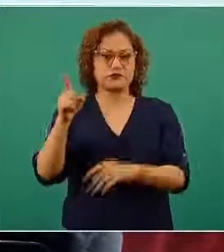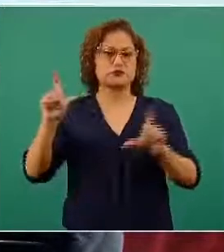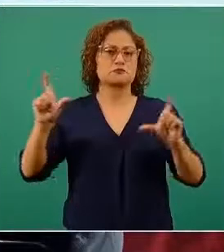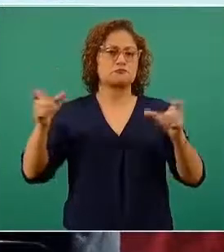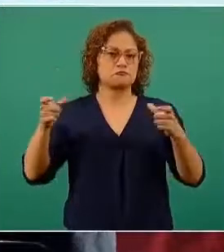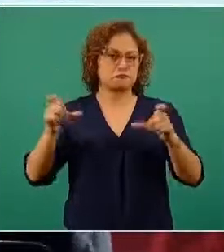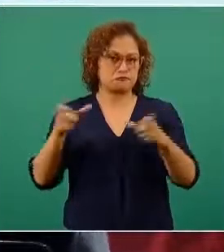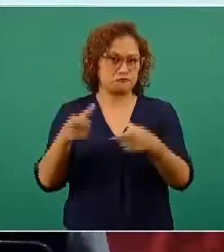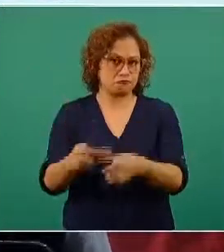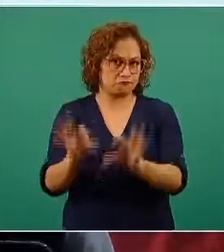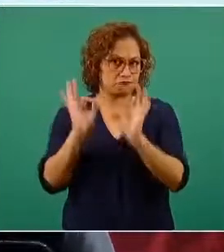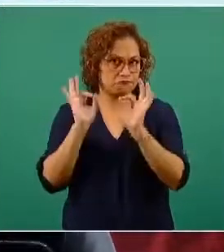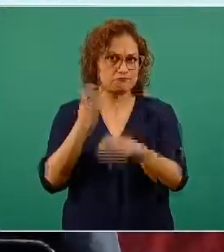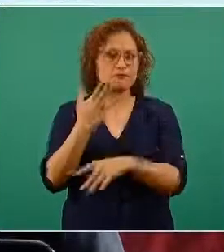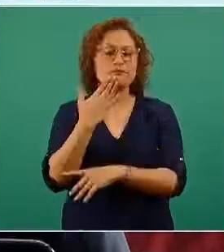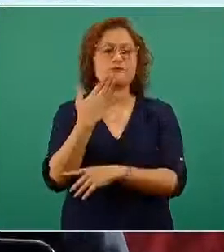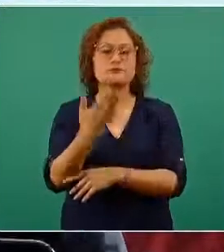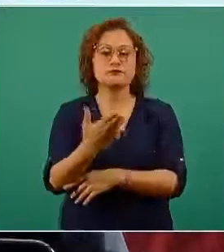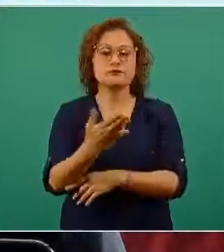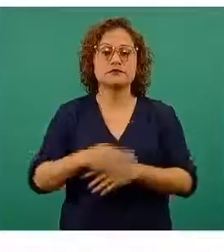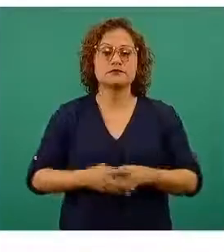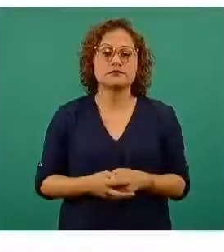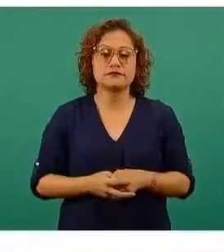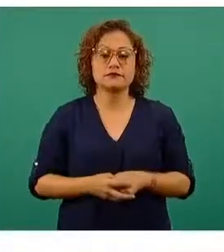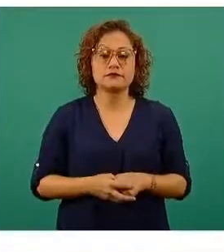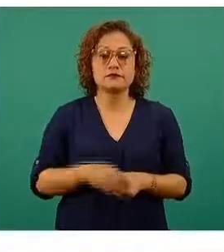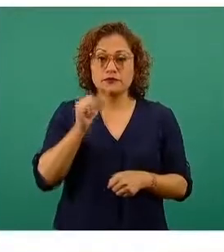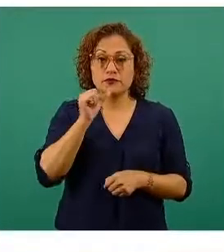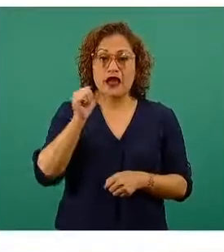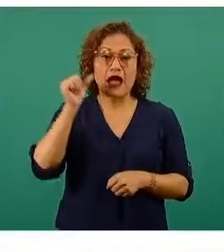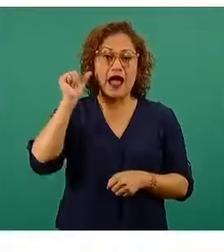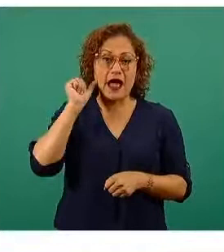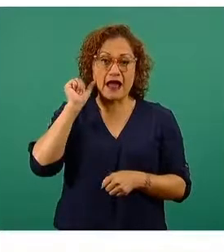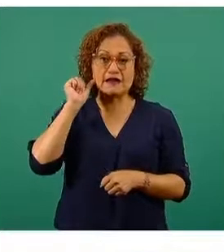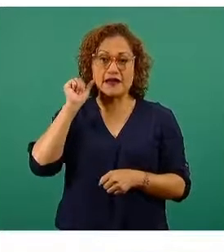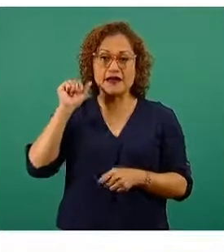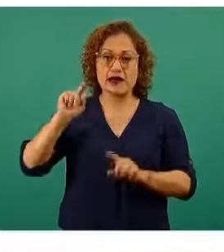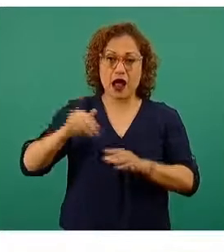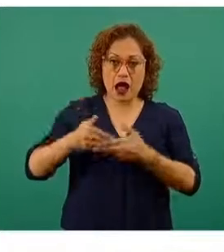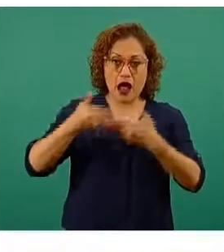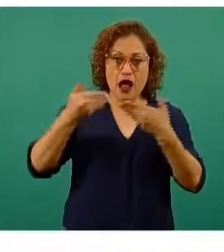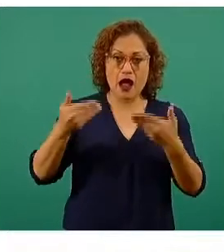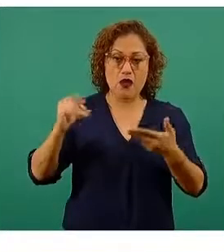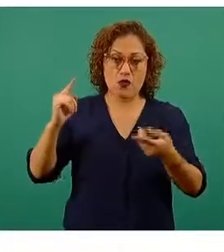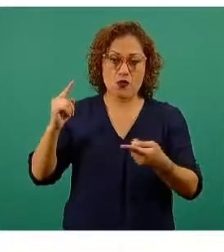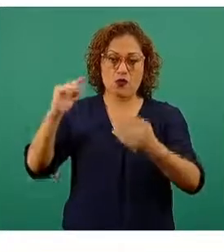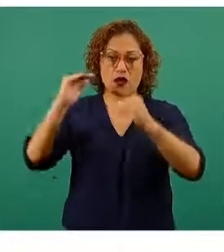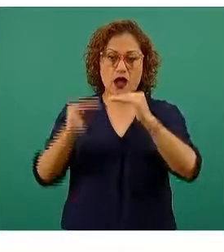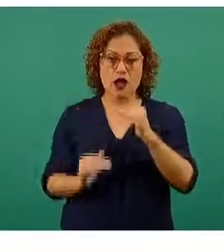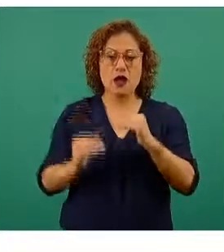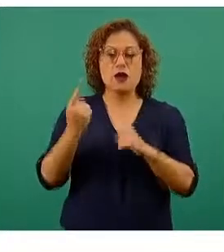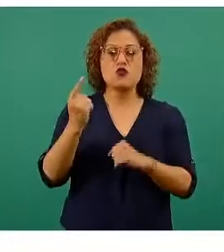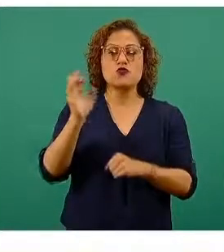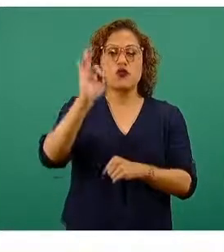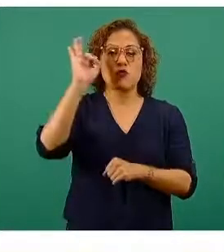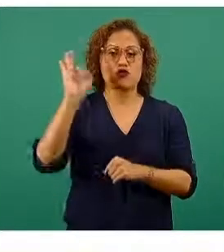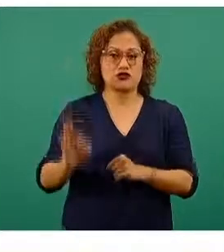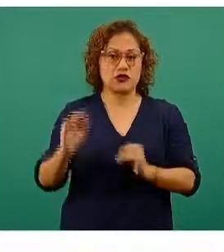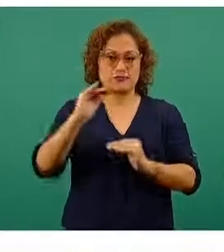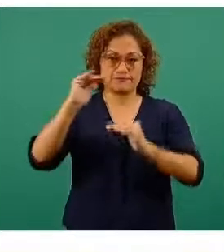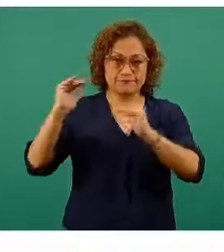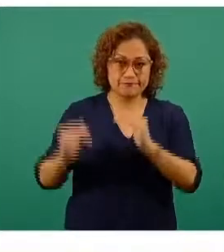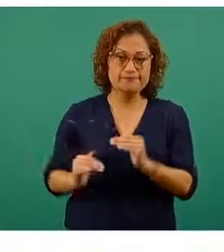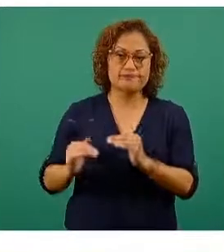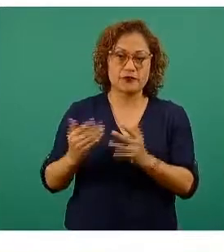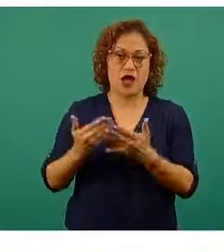en este punto. Podemos ver que en comparación al día de ayer desciende la media nacional 1 punto porcentual, situándose